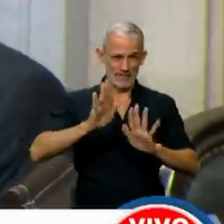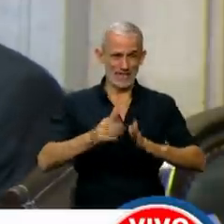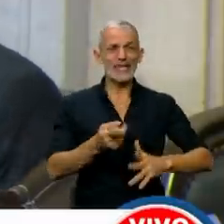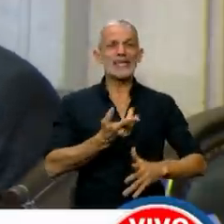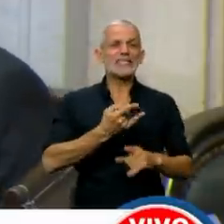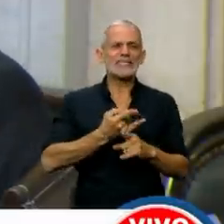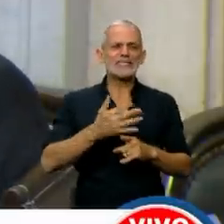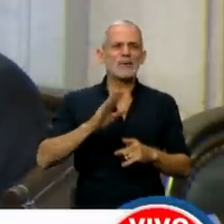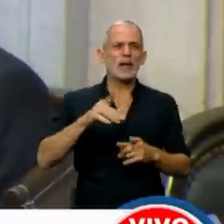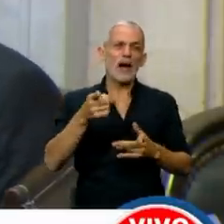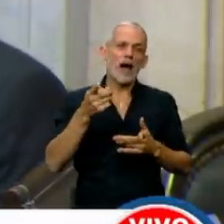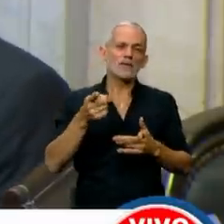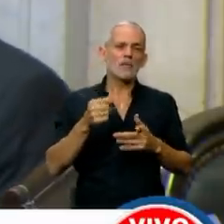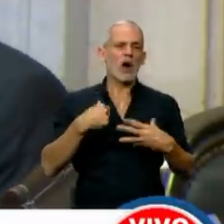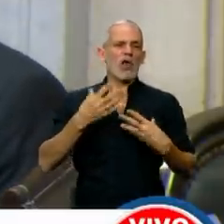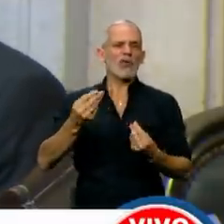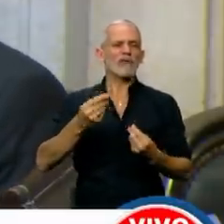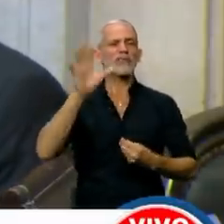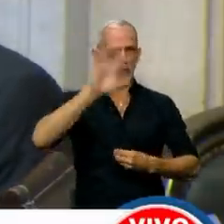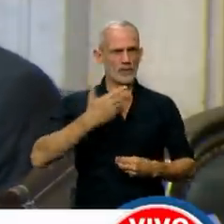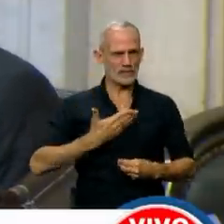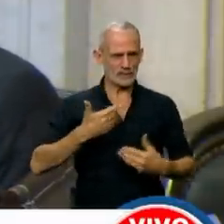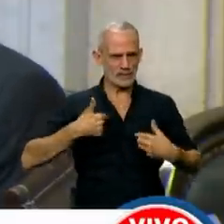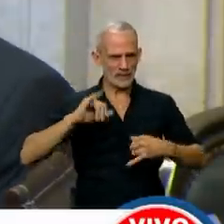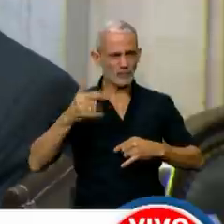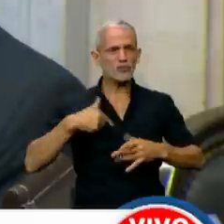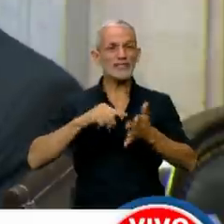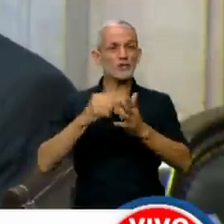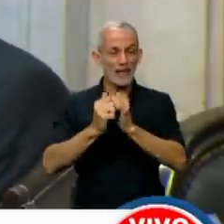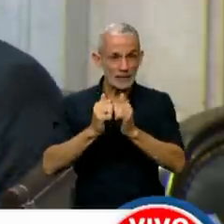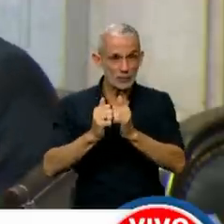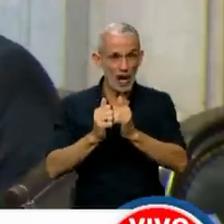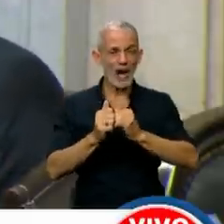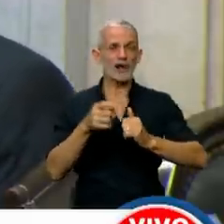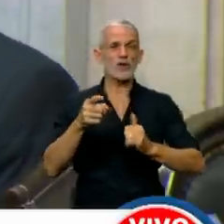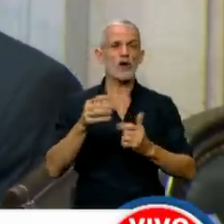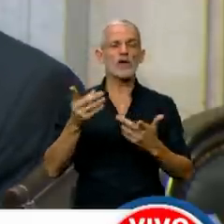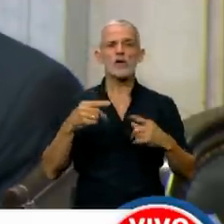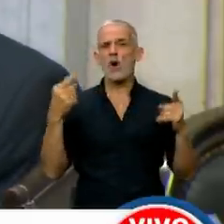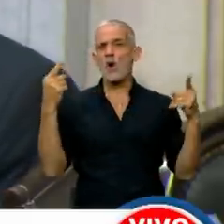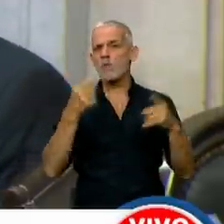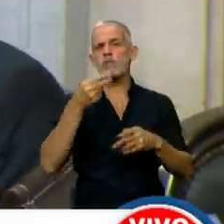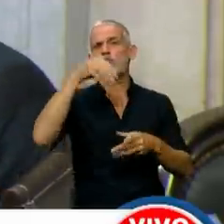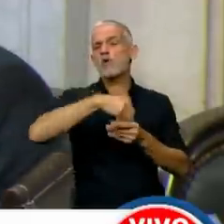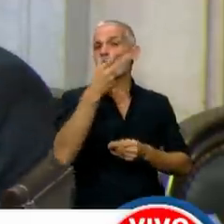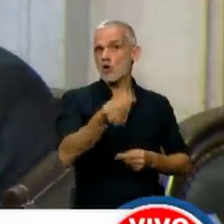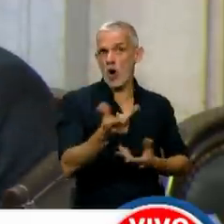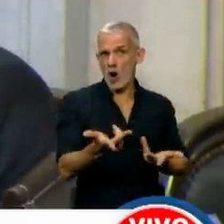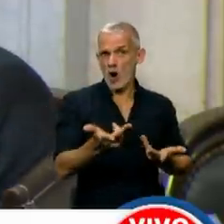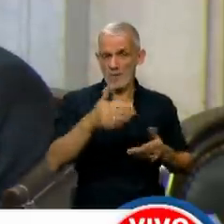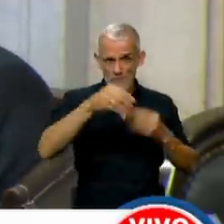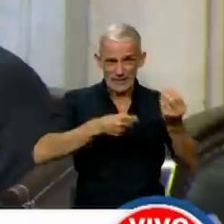nos van a encontrar defendiendo la provincia de santa fe a la ciudad de rosario y oponerse a este presupuesto